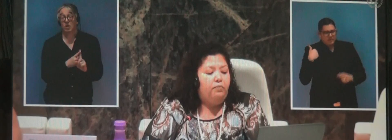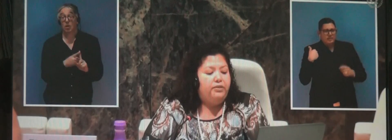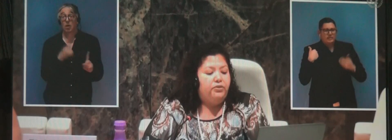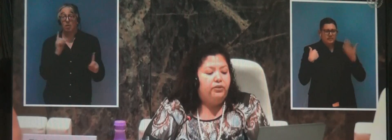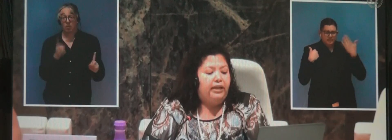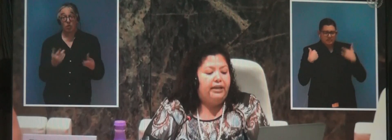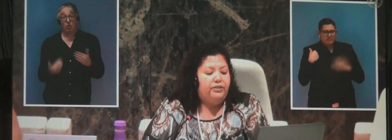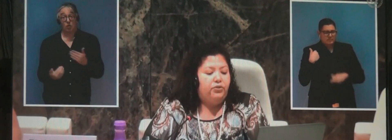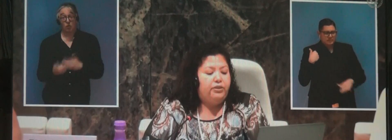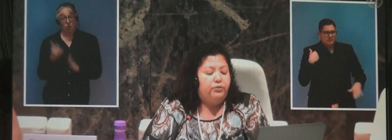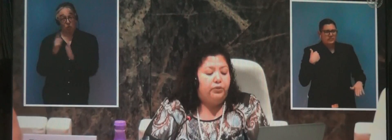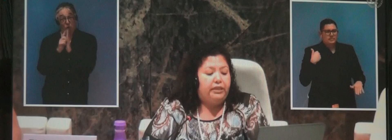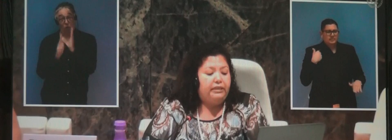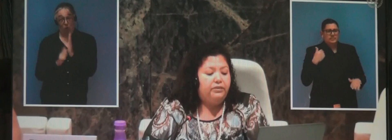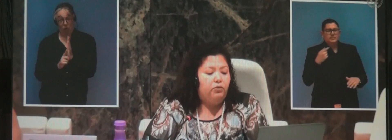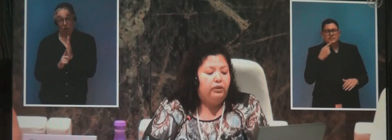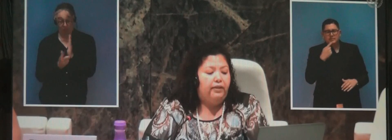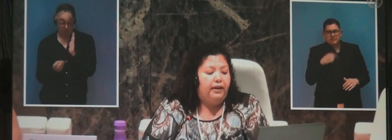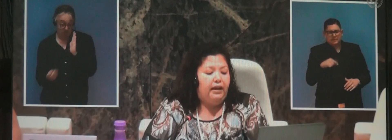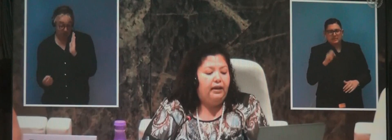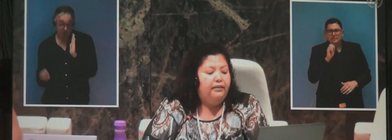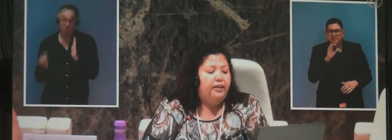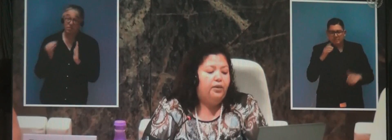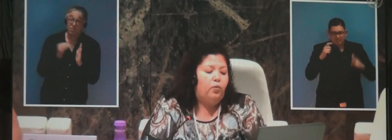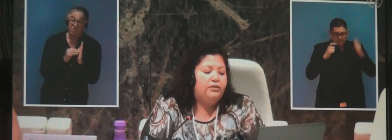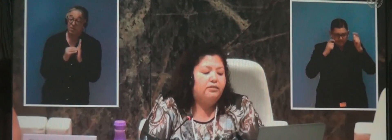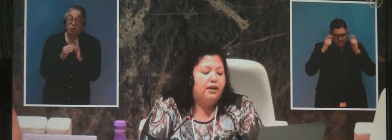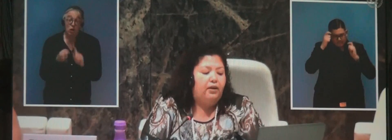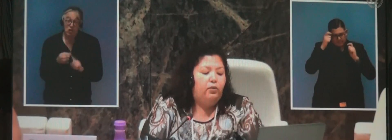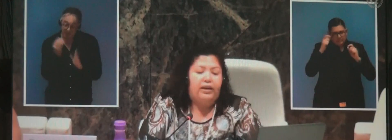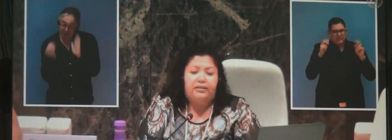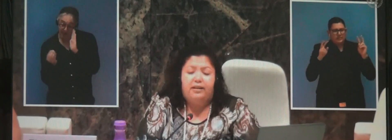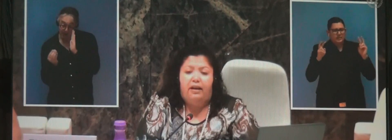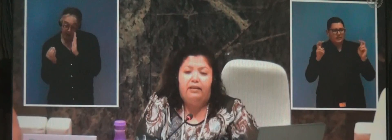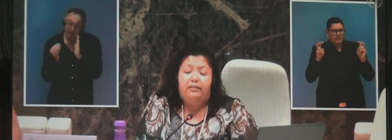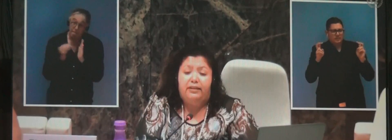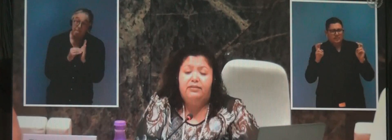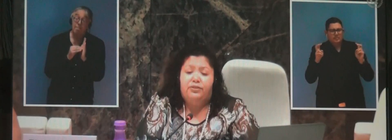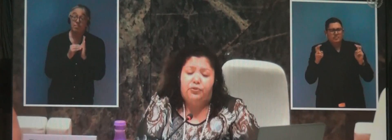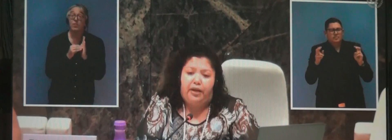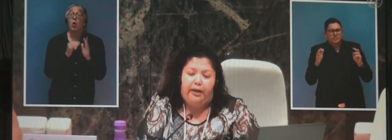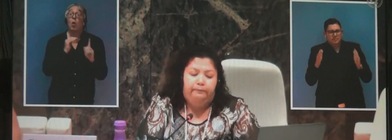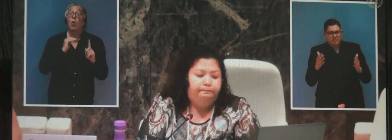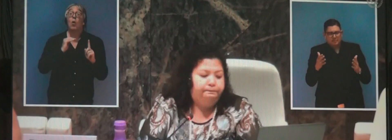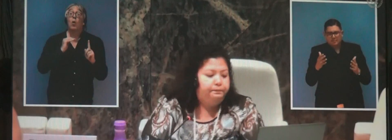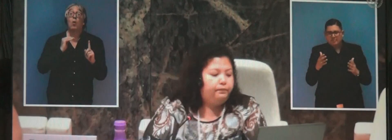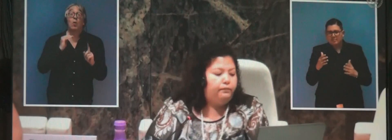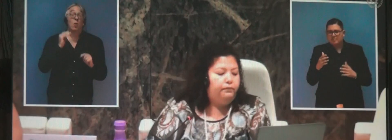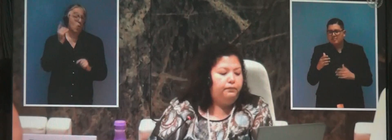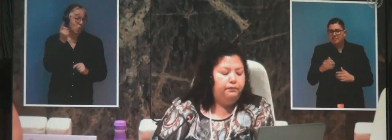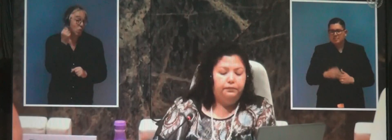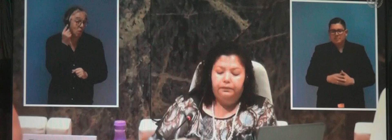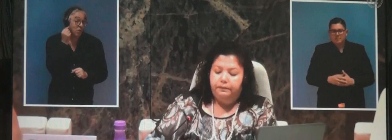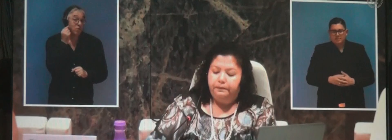la Convención de las Naciones Unidas contra la Delincuencia Organizada Transnacional.